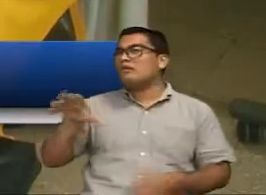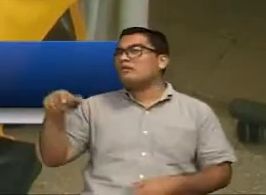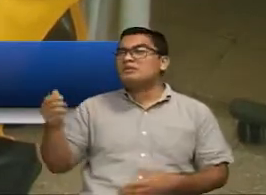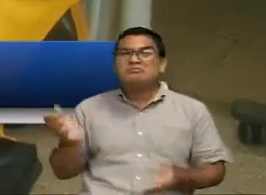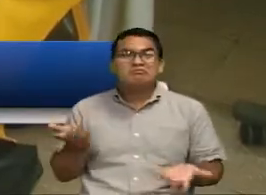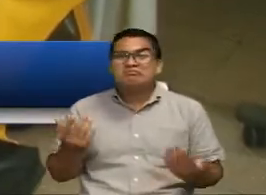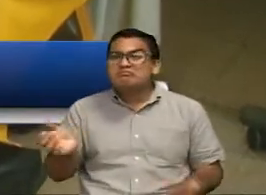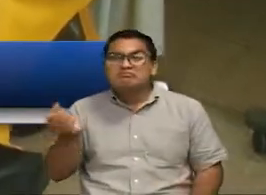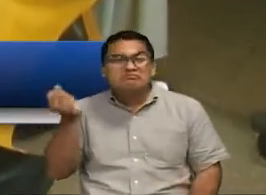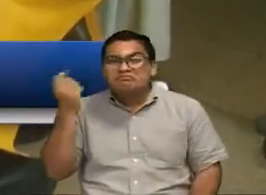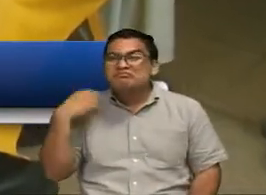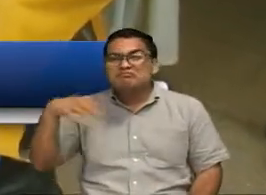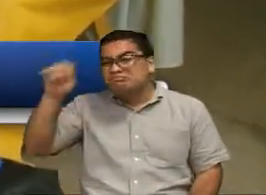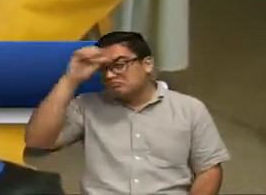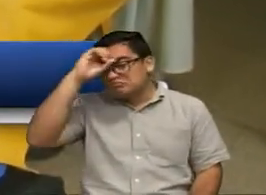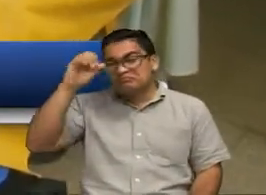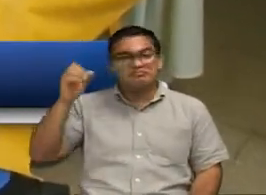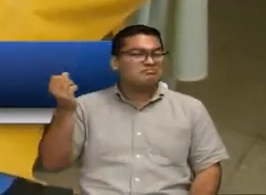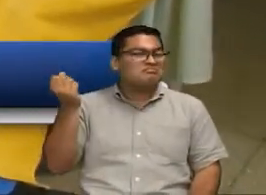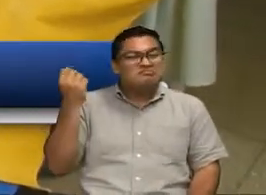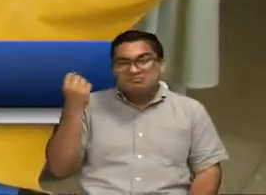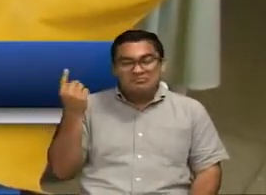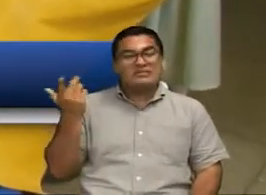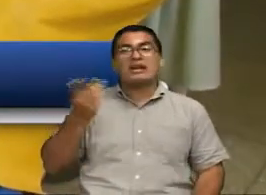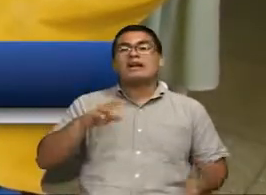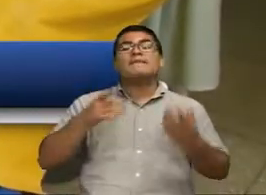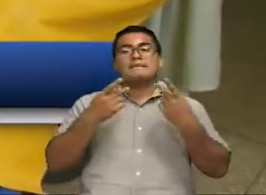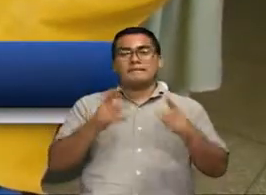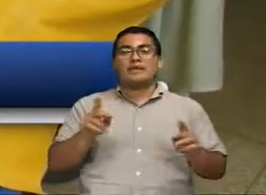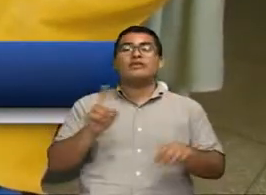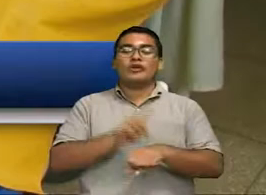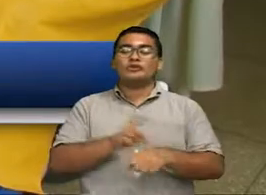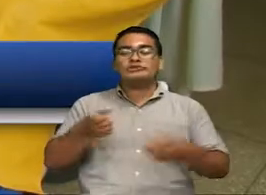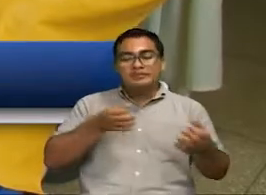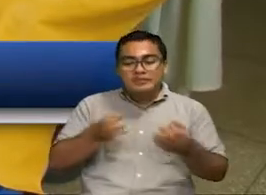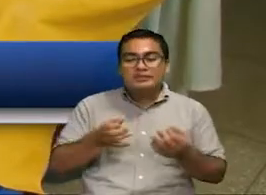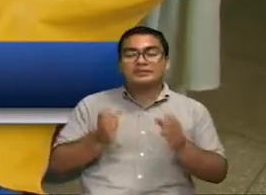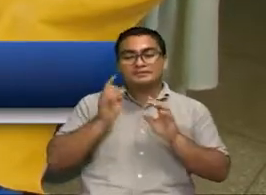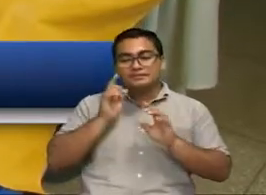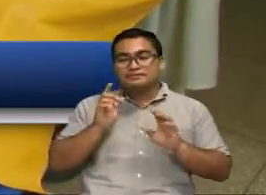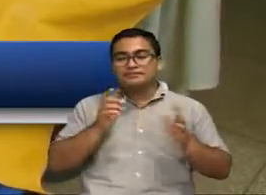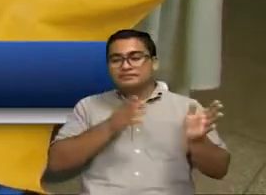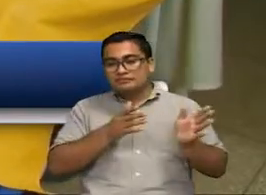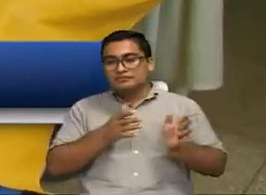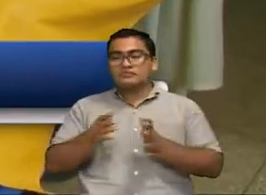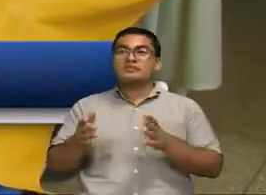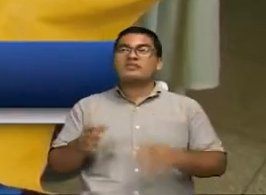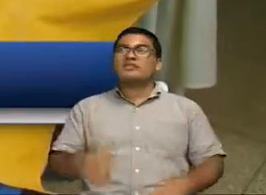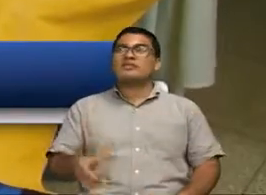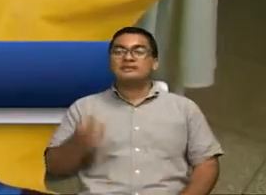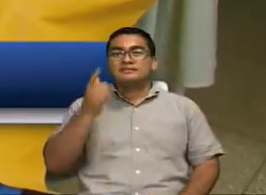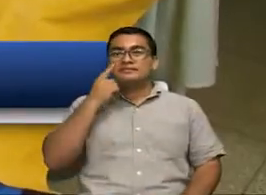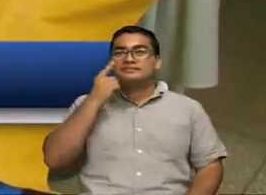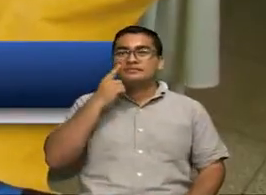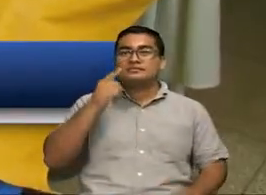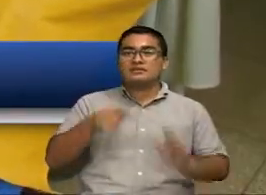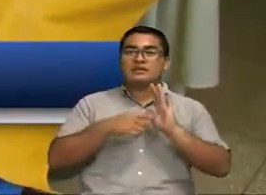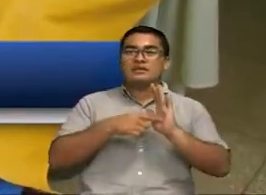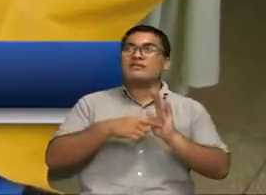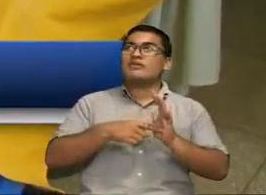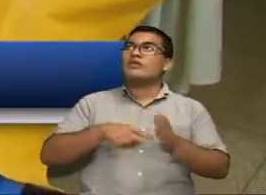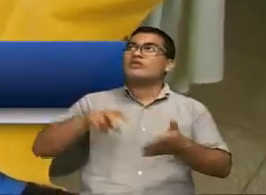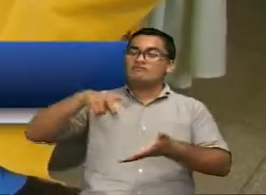a utilizar las 28 posiciones, tiene que estar el médico entonces pendiente. Entonces, esa es una posición de